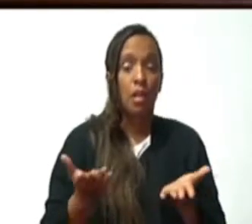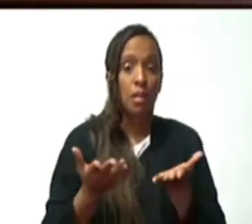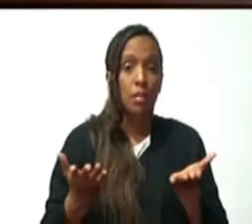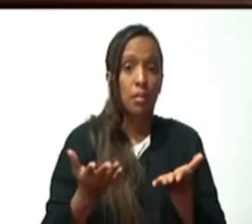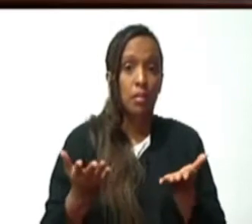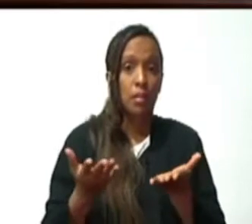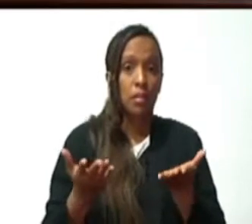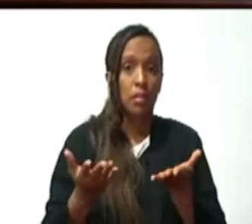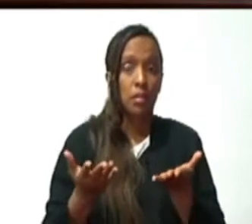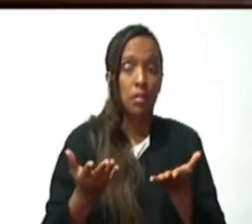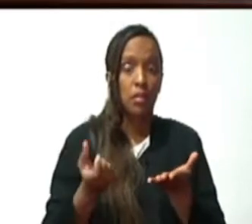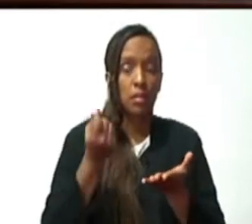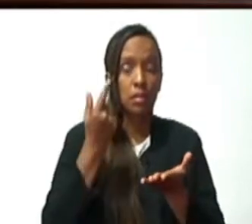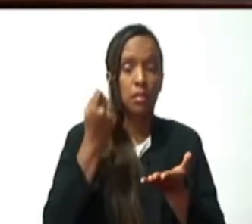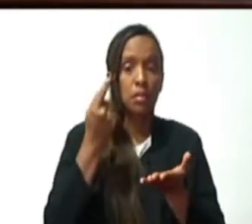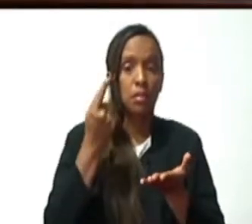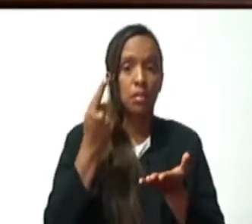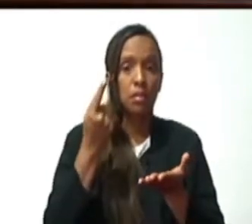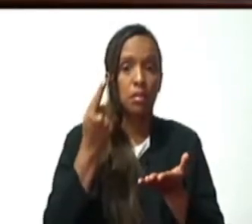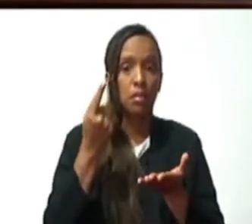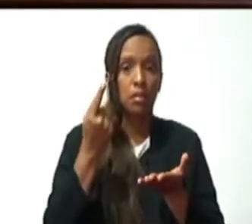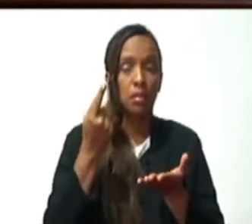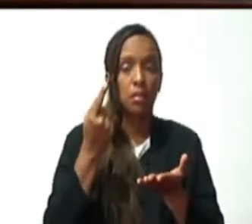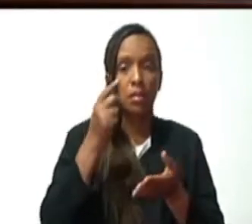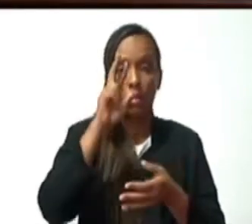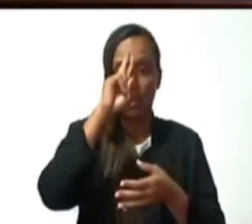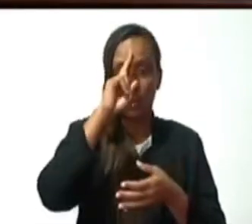un 80%,